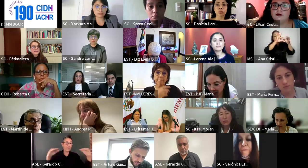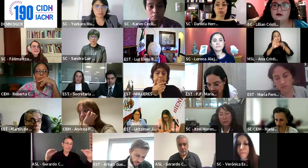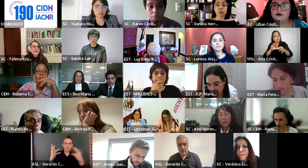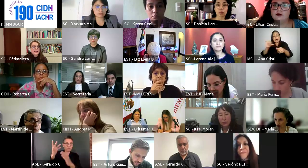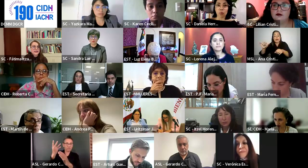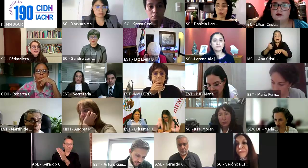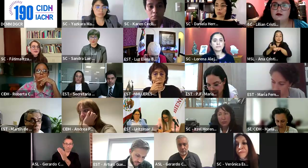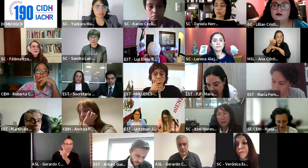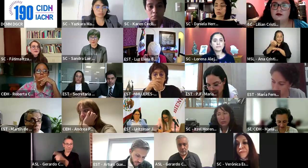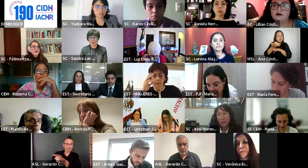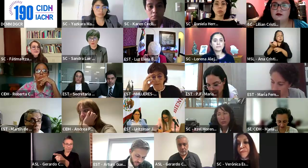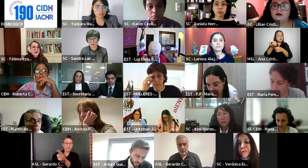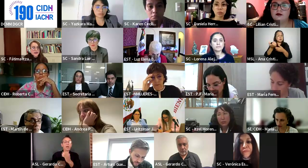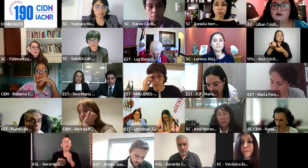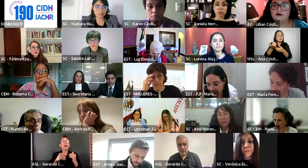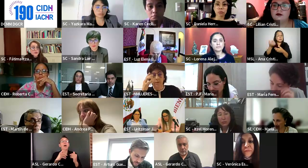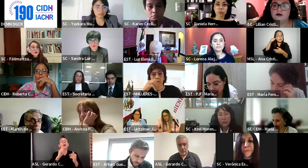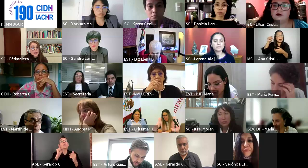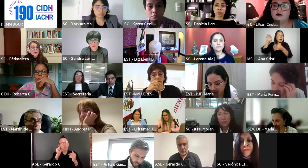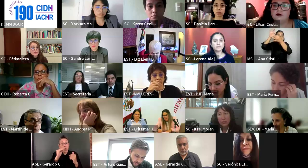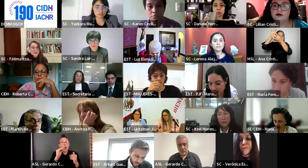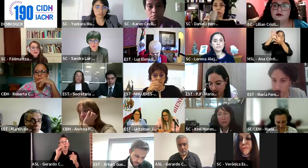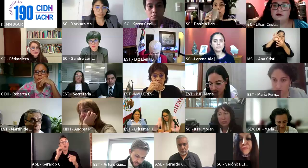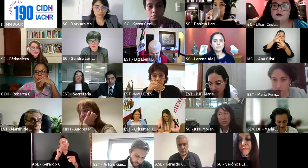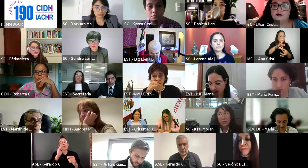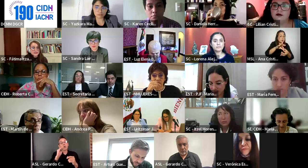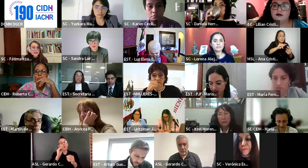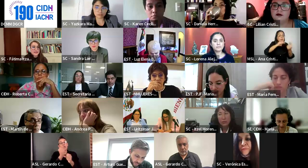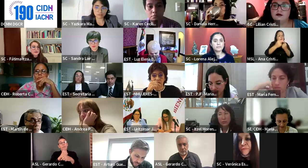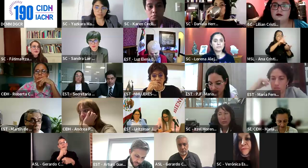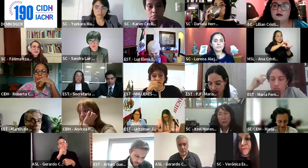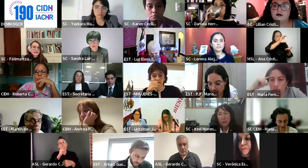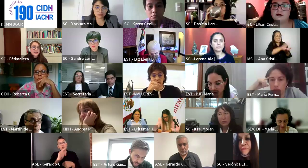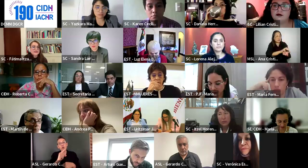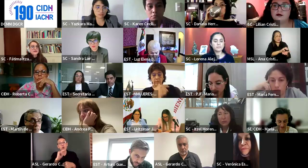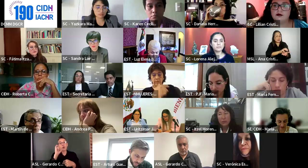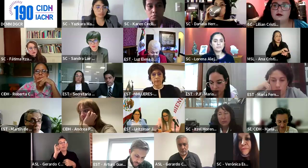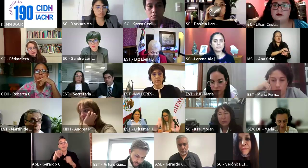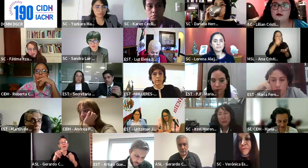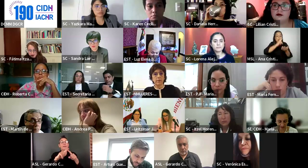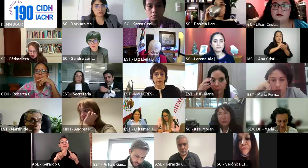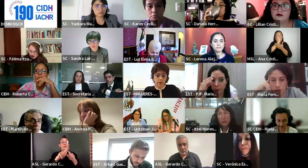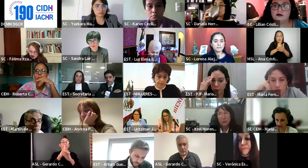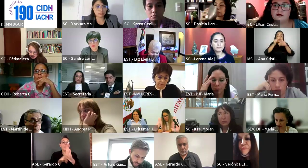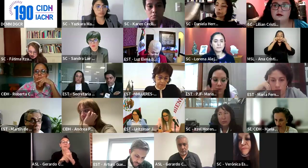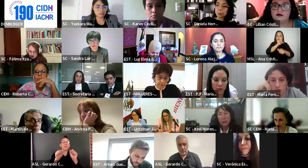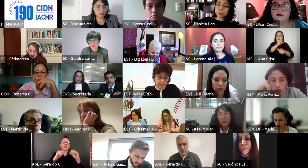que se vaya bajando poco a poco la perspectiva de discapacidad en políticas y